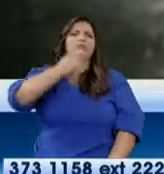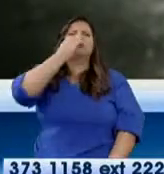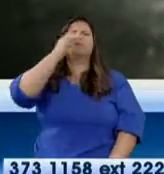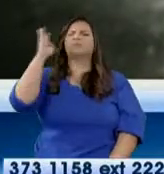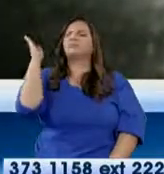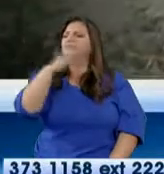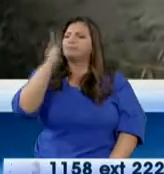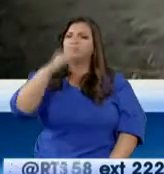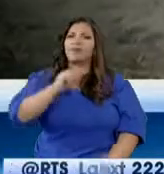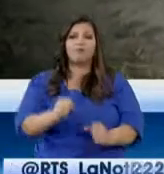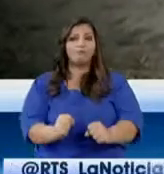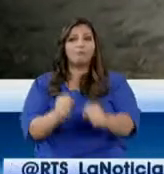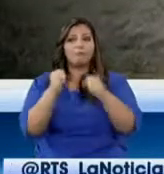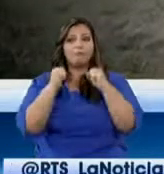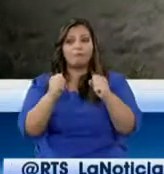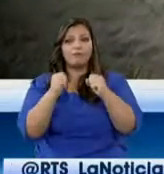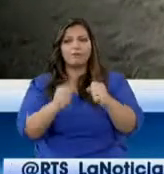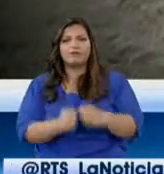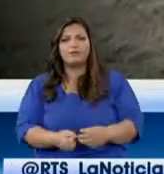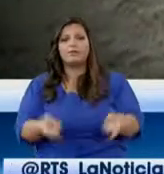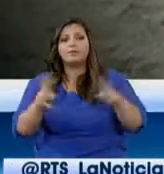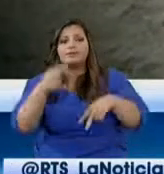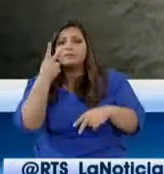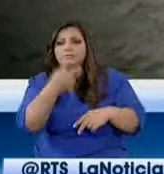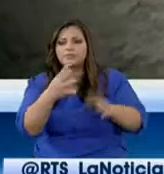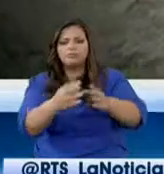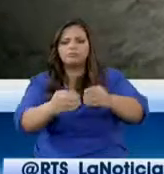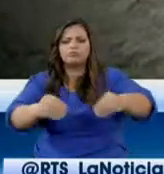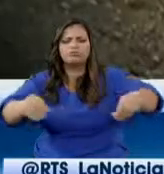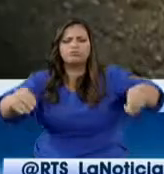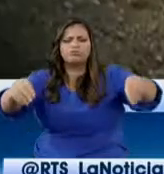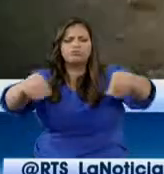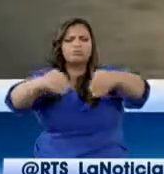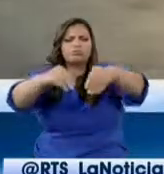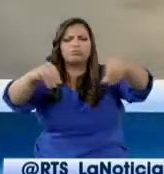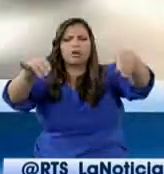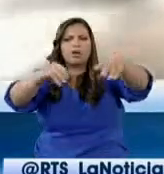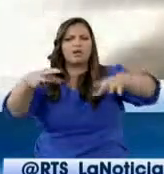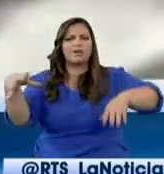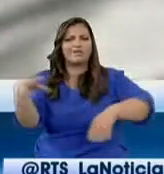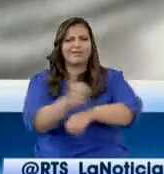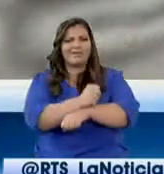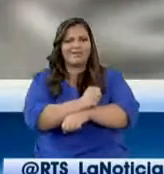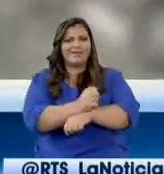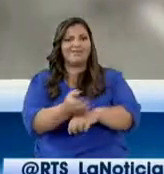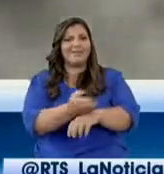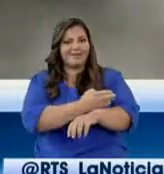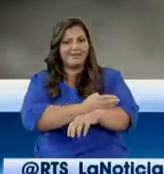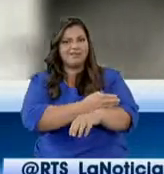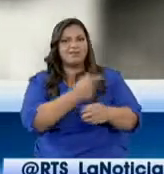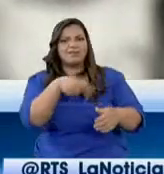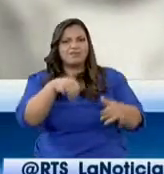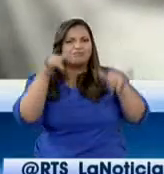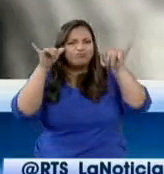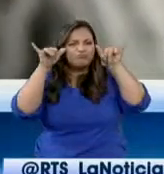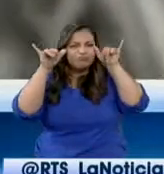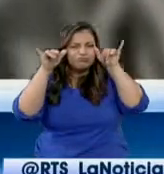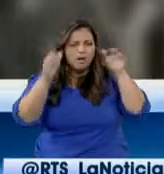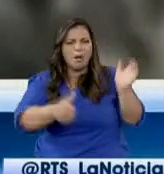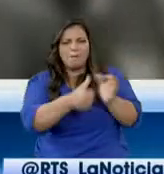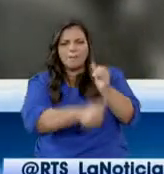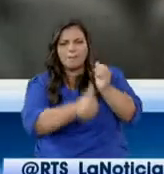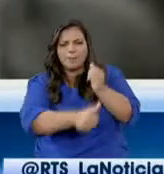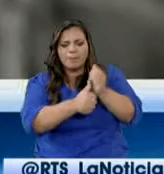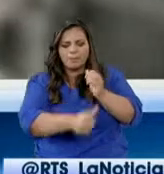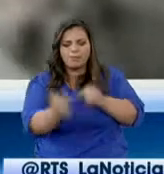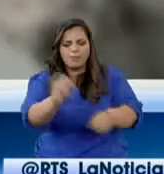se evidencia ceniza de aparente incineración del estiércol. Ahí encontraron 14 pieles de animales